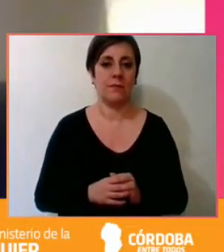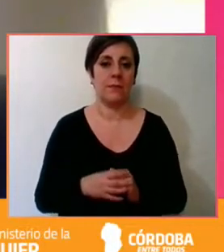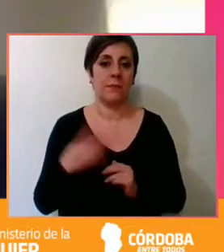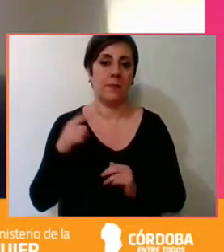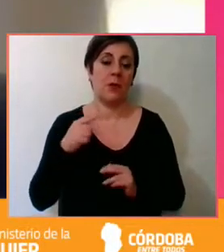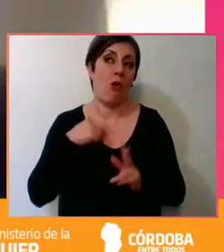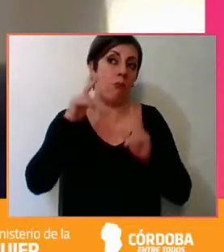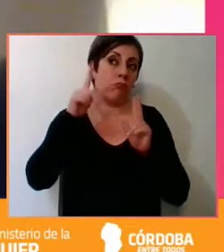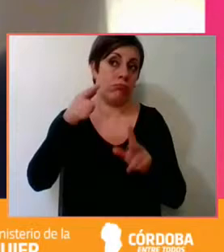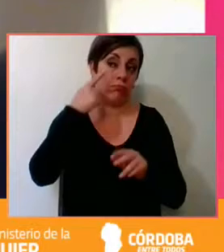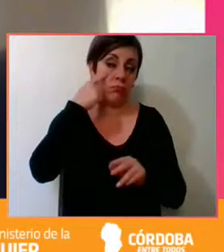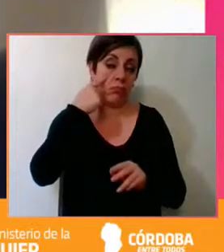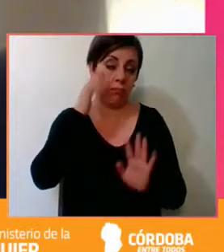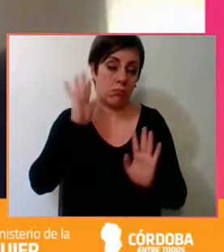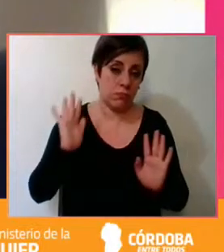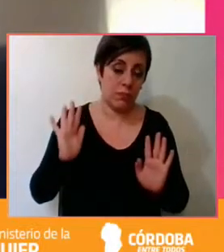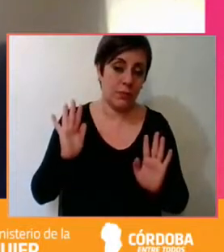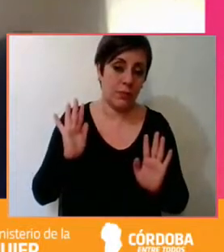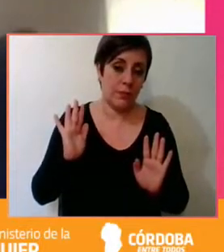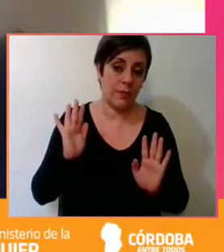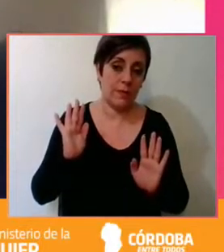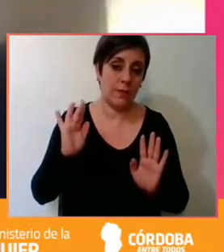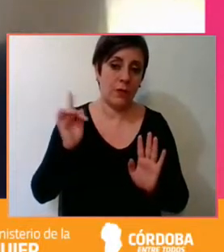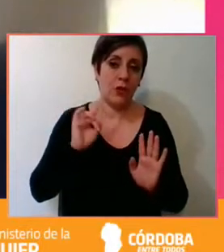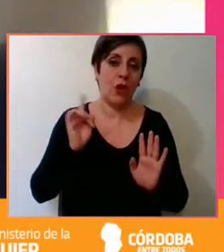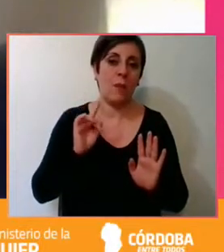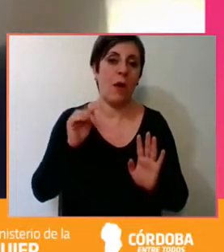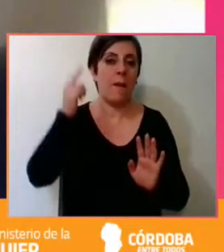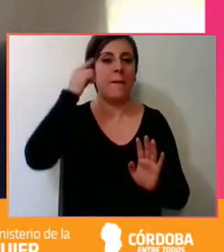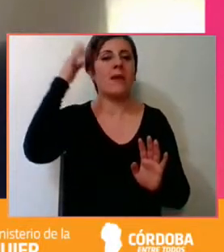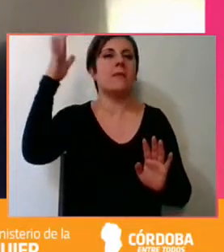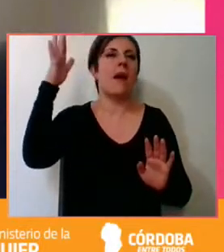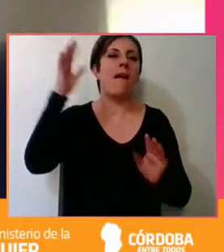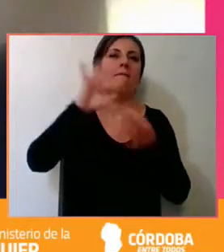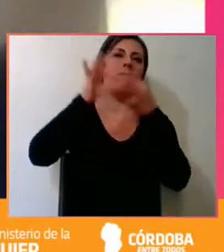advertir, ojo, no nos embriaguemos con ideas y con